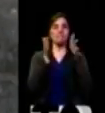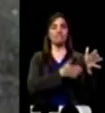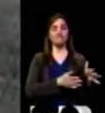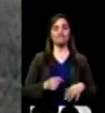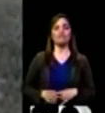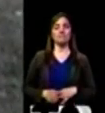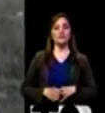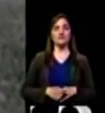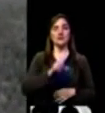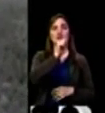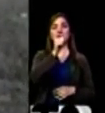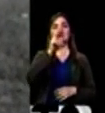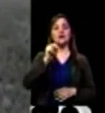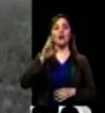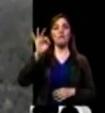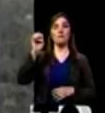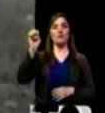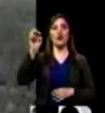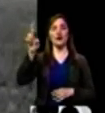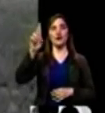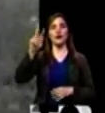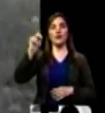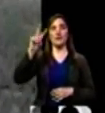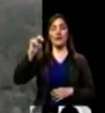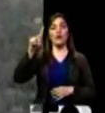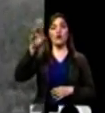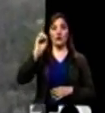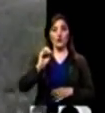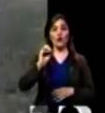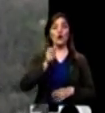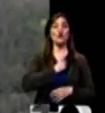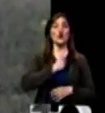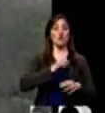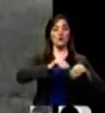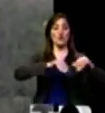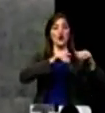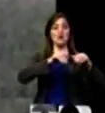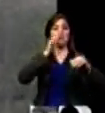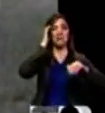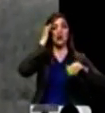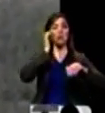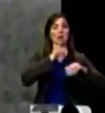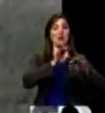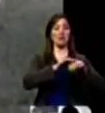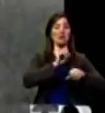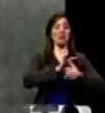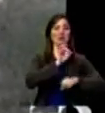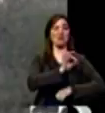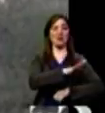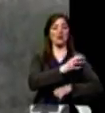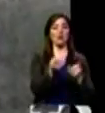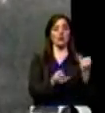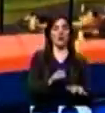En el sector de San Fernando, en el norte de Quito, los dueños de un terreno no se han preocupado por el mantenimiento de las aceras. La maleza ha